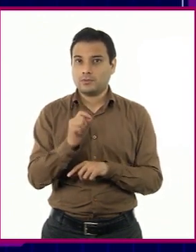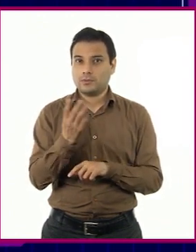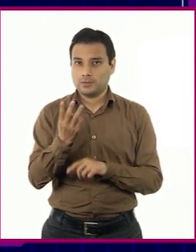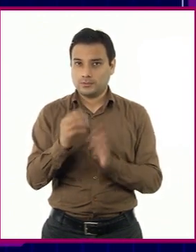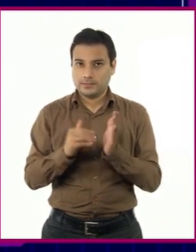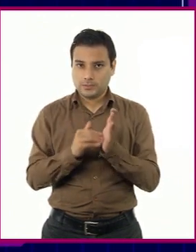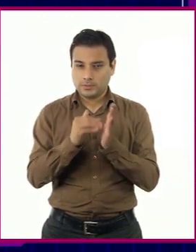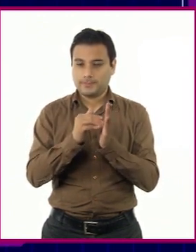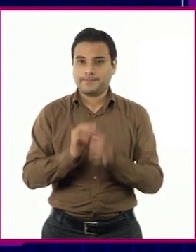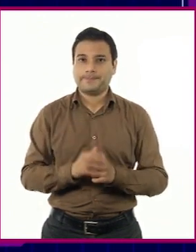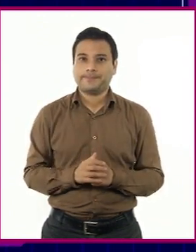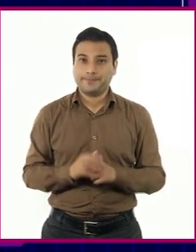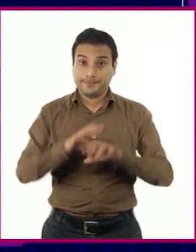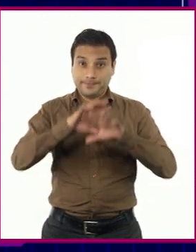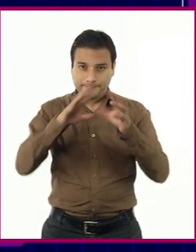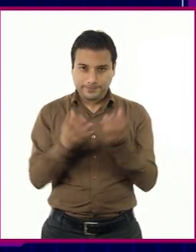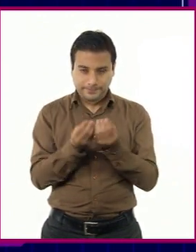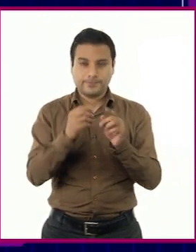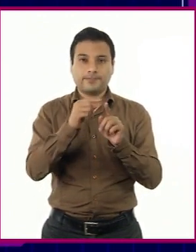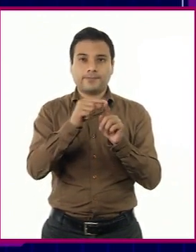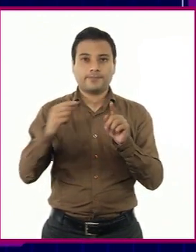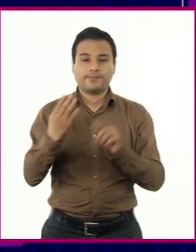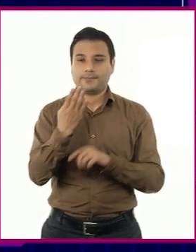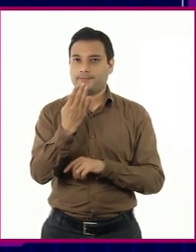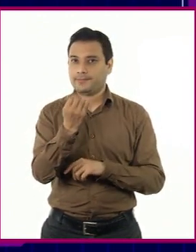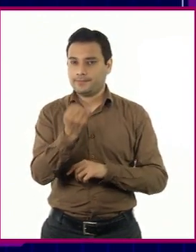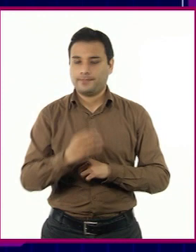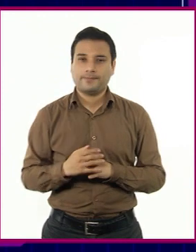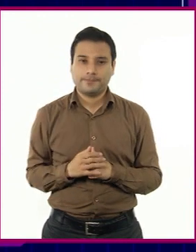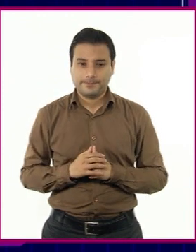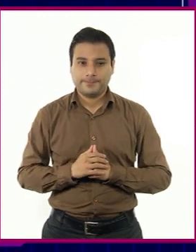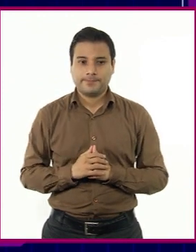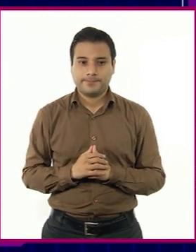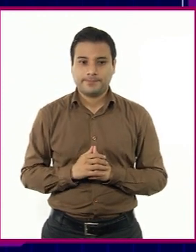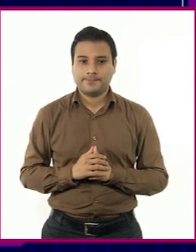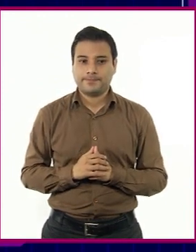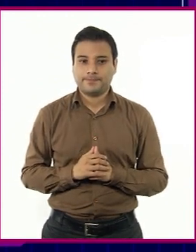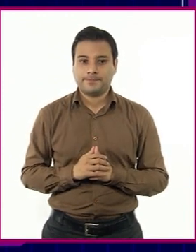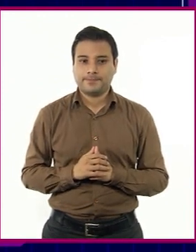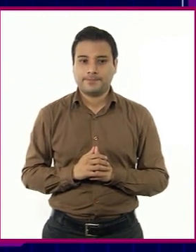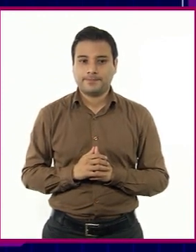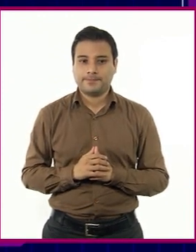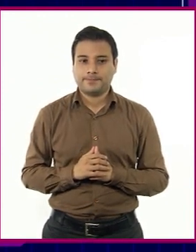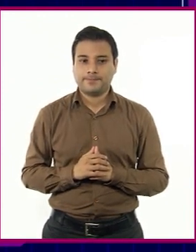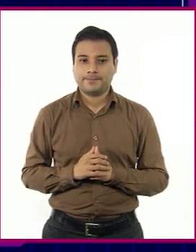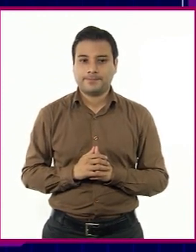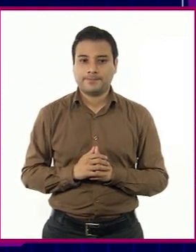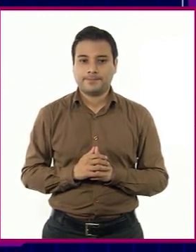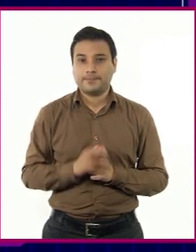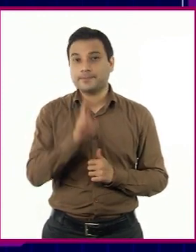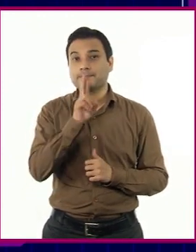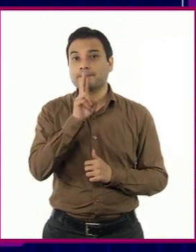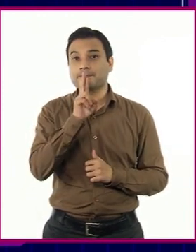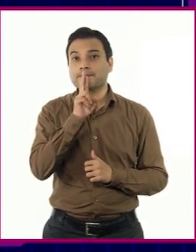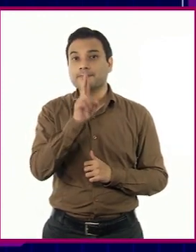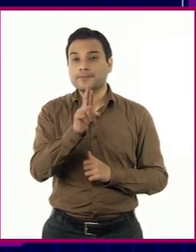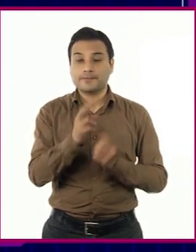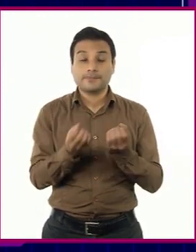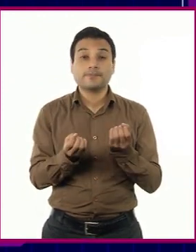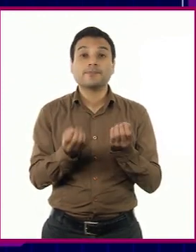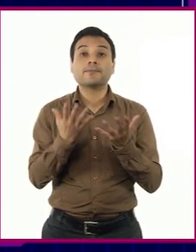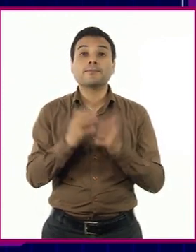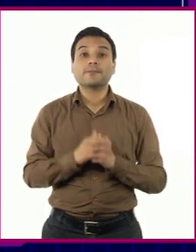1.3 millones. Todo entre 9, que es el total de datos. Igual a